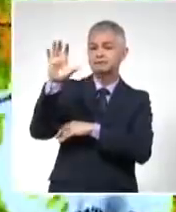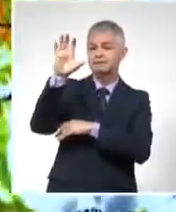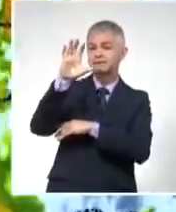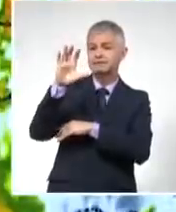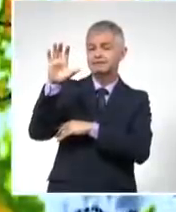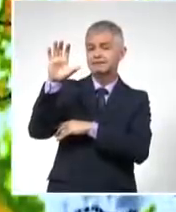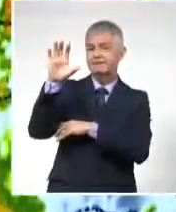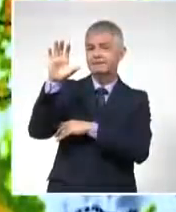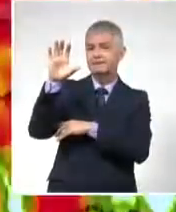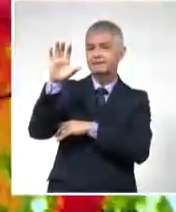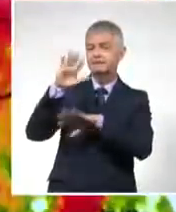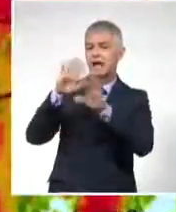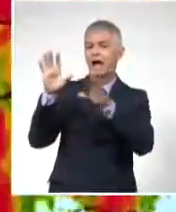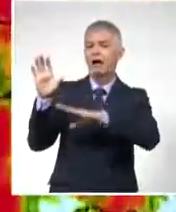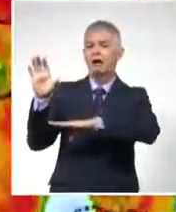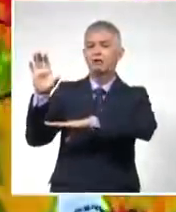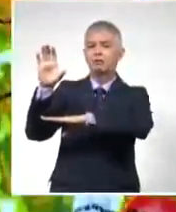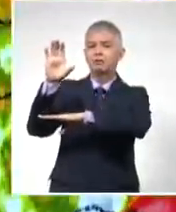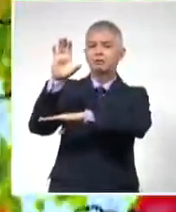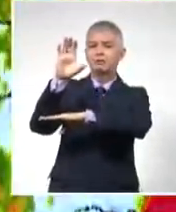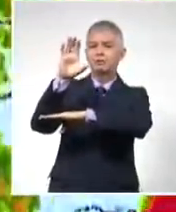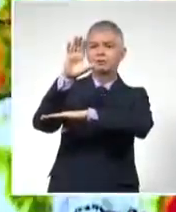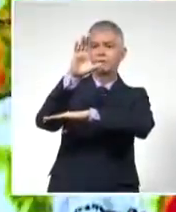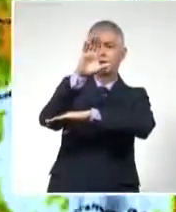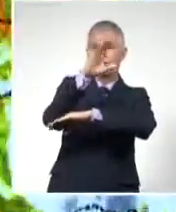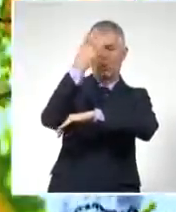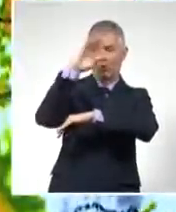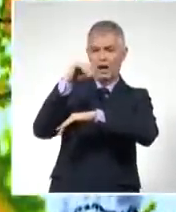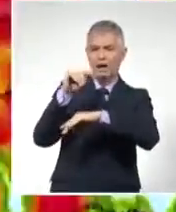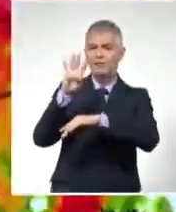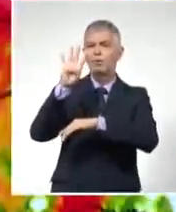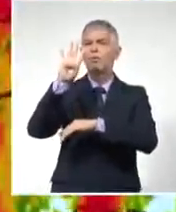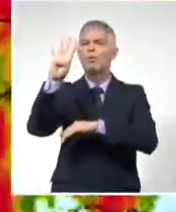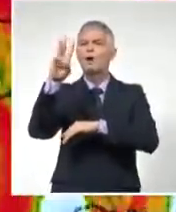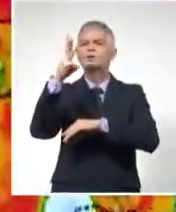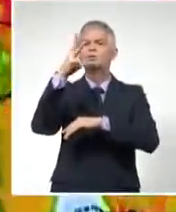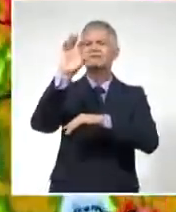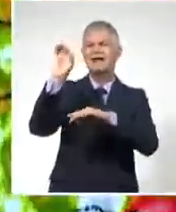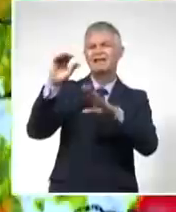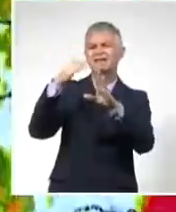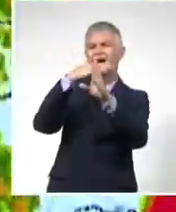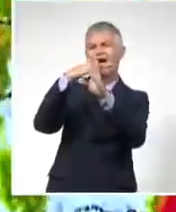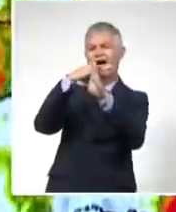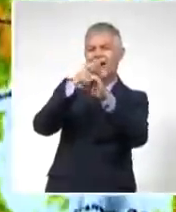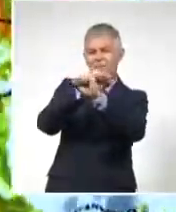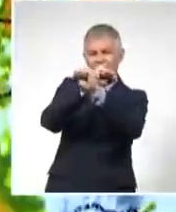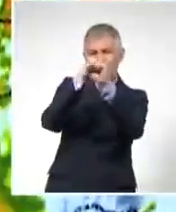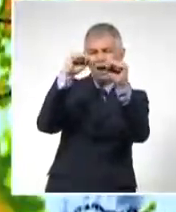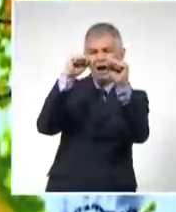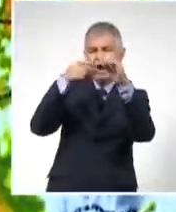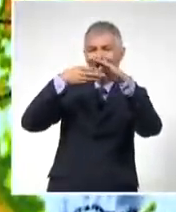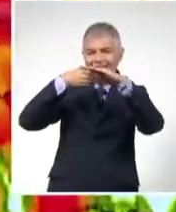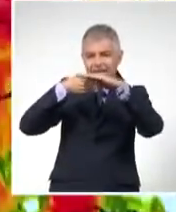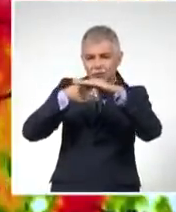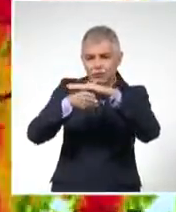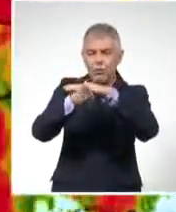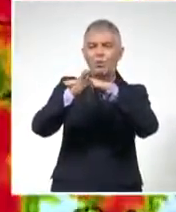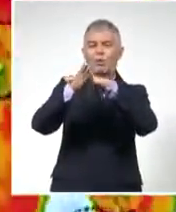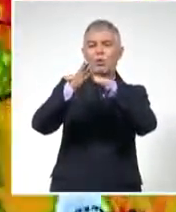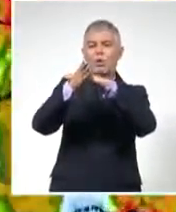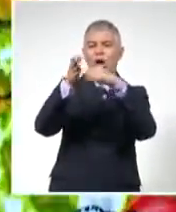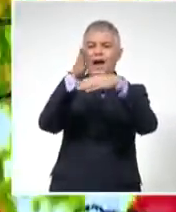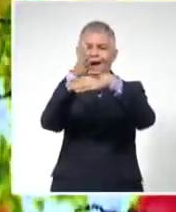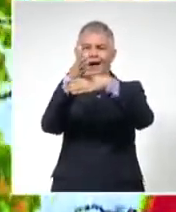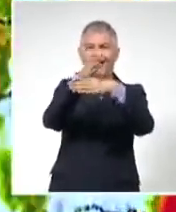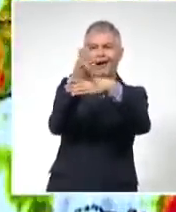ha cruzado Cuba. Penetró alrededor de las 4:30 de la madrugada por el límite entre las provincias de